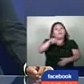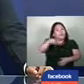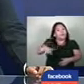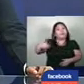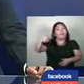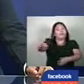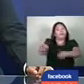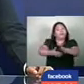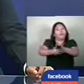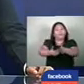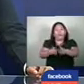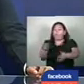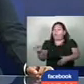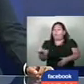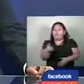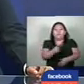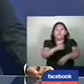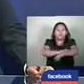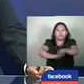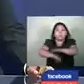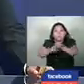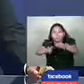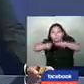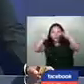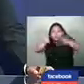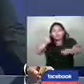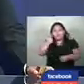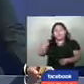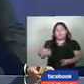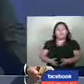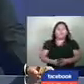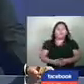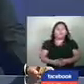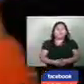Además, el número de detenidos por conducción peligrosa. Veámos los detalles.